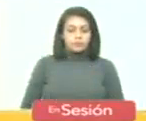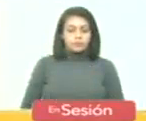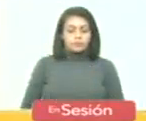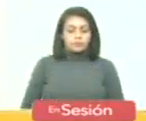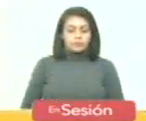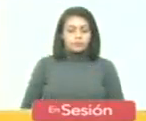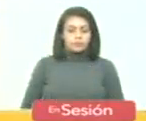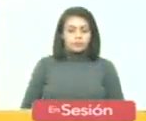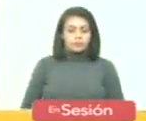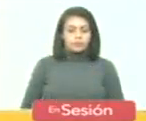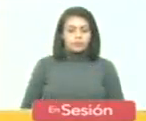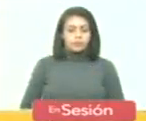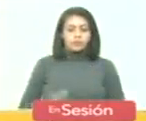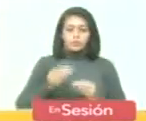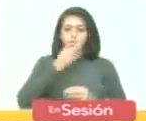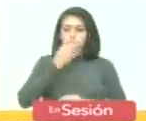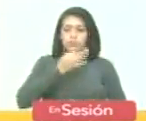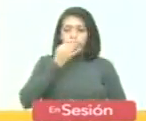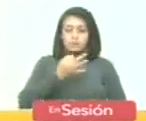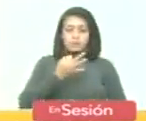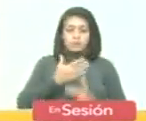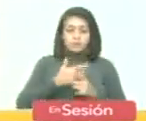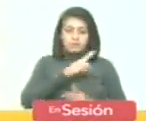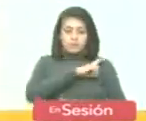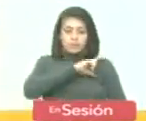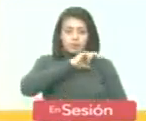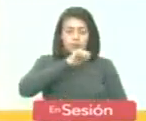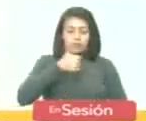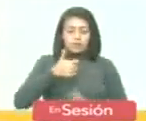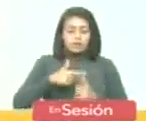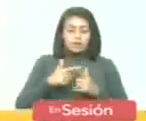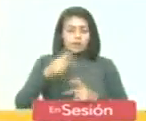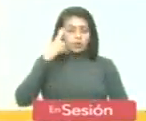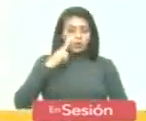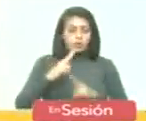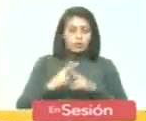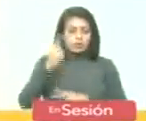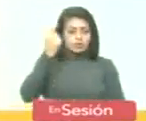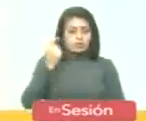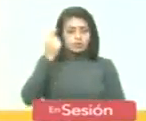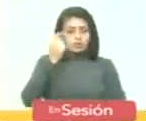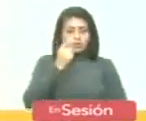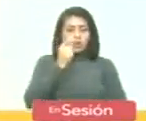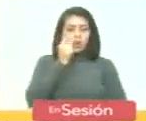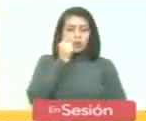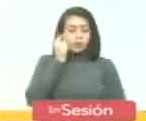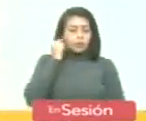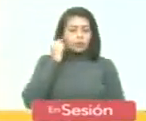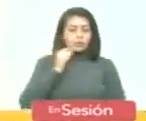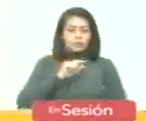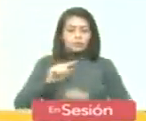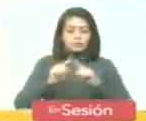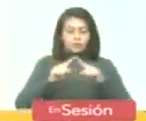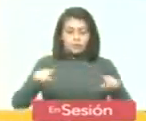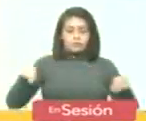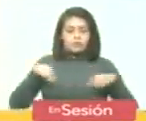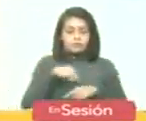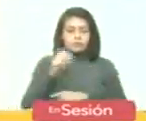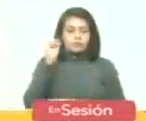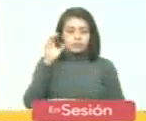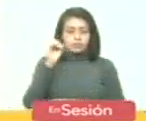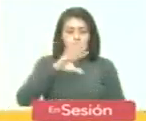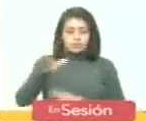Bueno, ante todo, muy buenas tardes, Junta Directiva. Honorables diputados y diputadas de este Parlamento Nacional, y buenas tardes